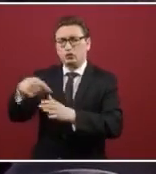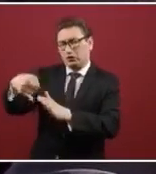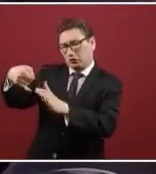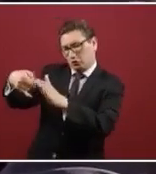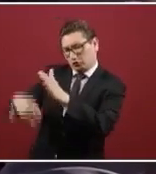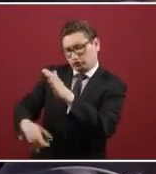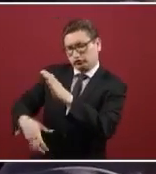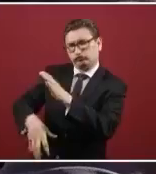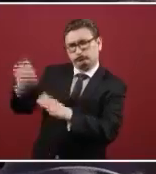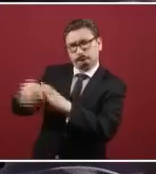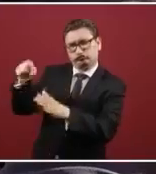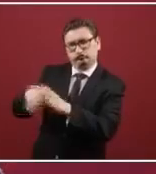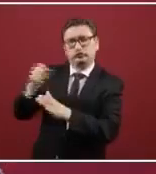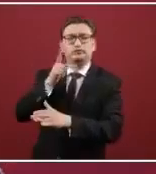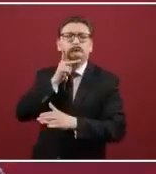por parte de Pemex.